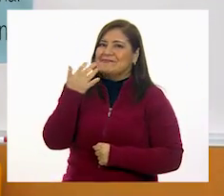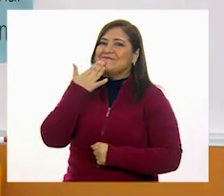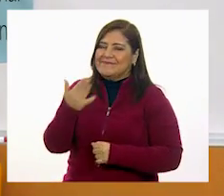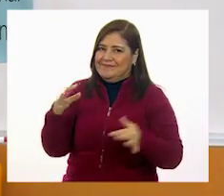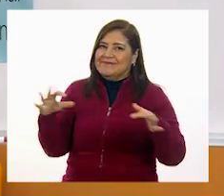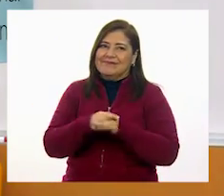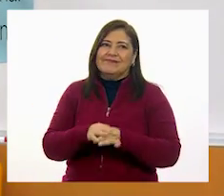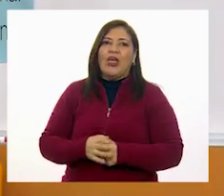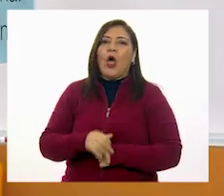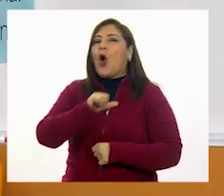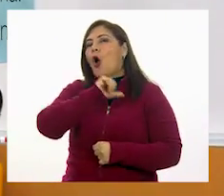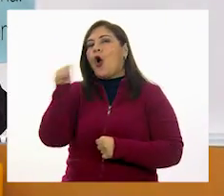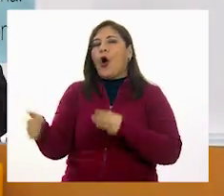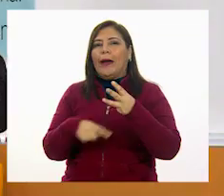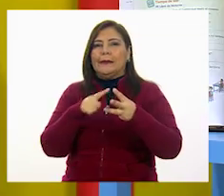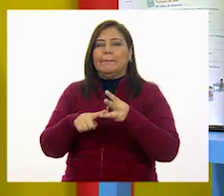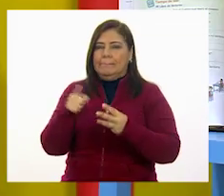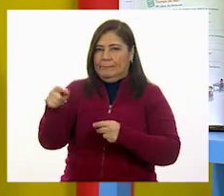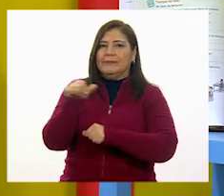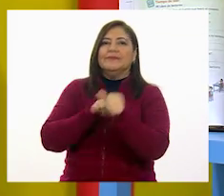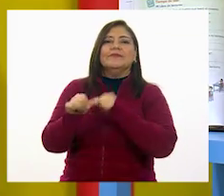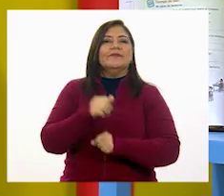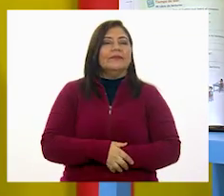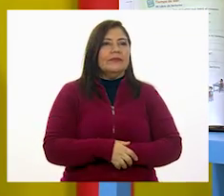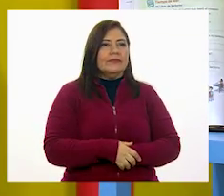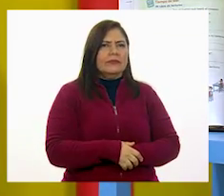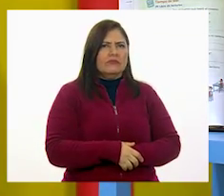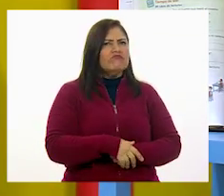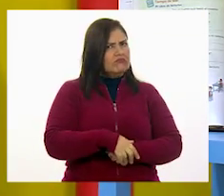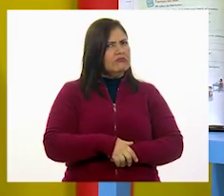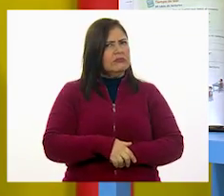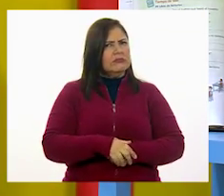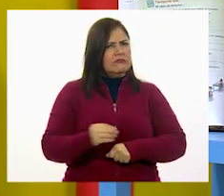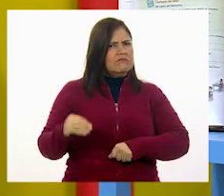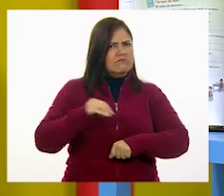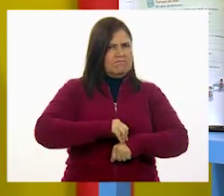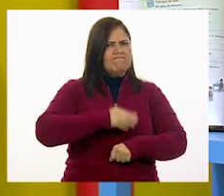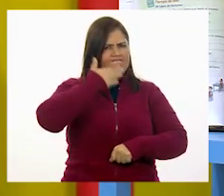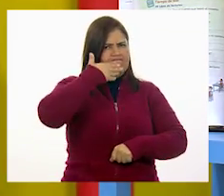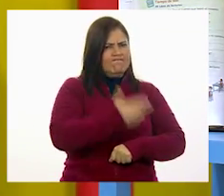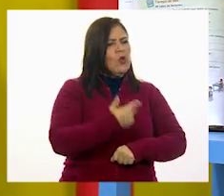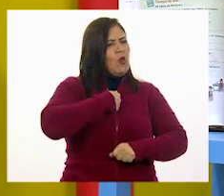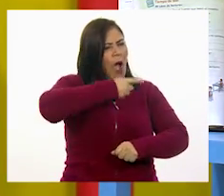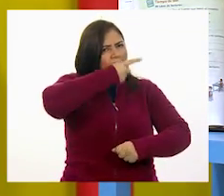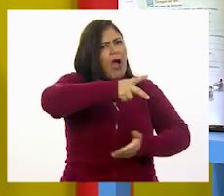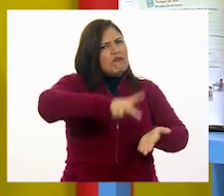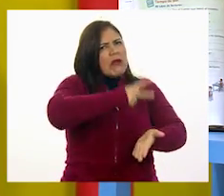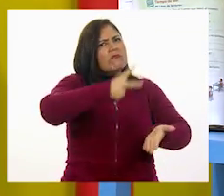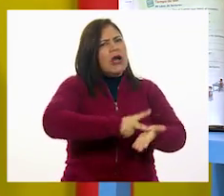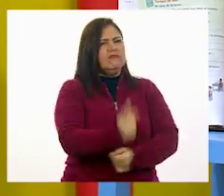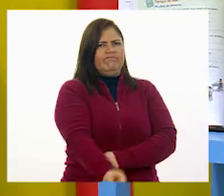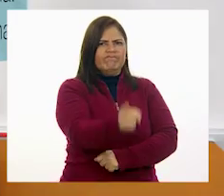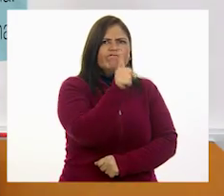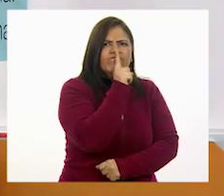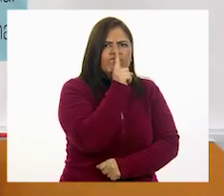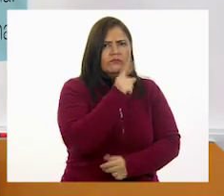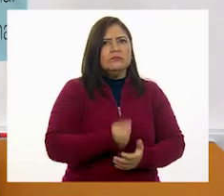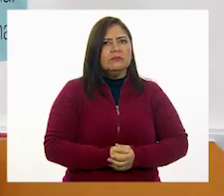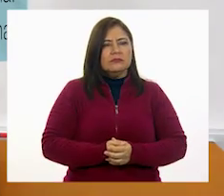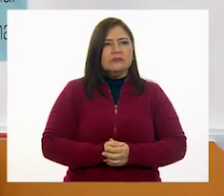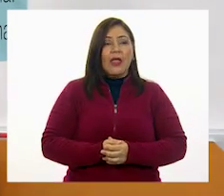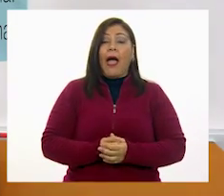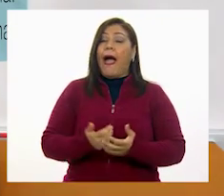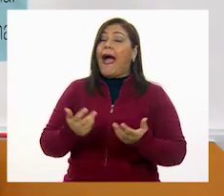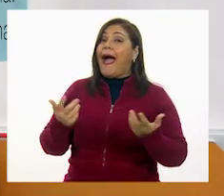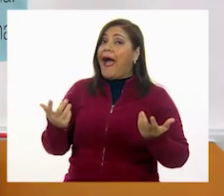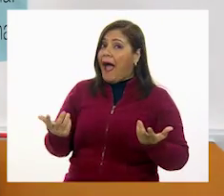Y el otro, vas. Compórtense. Ya les pedí varias veces que hagan silencio. Ah,